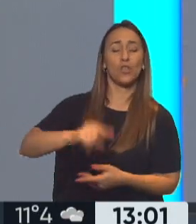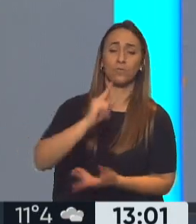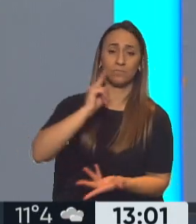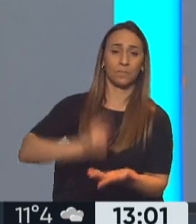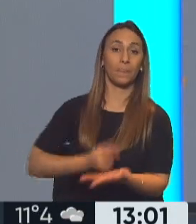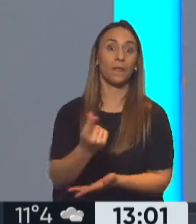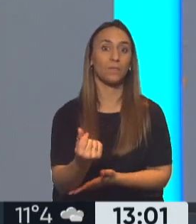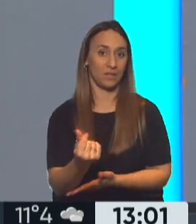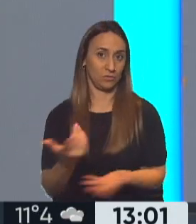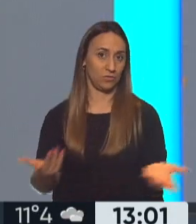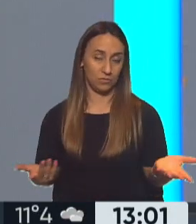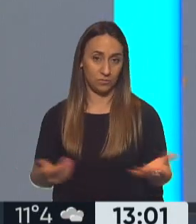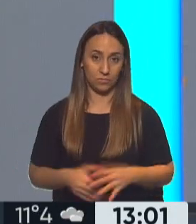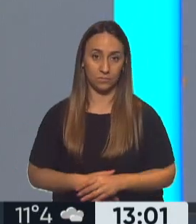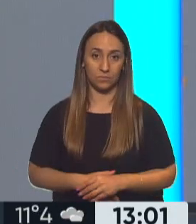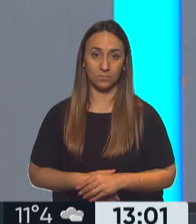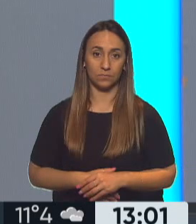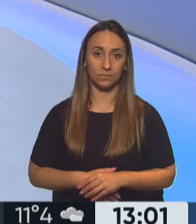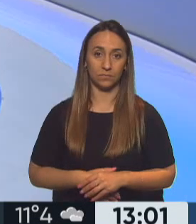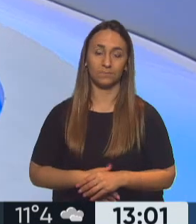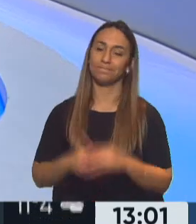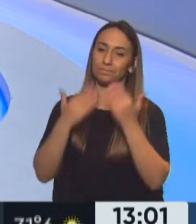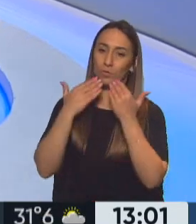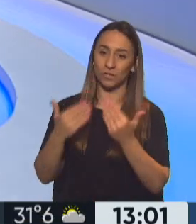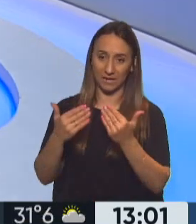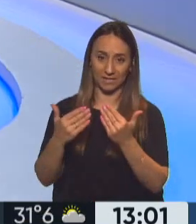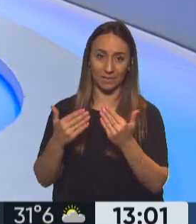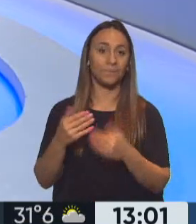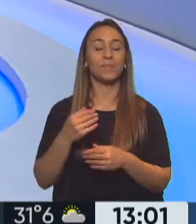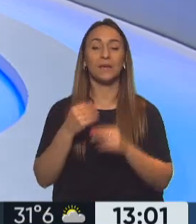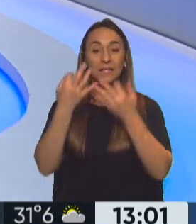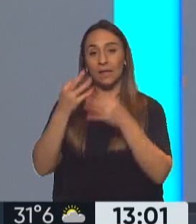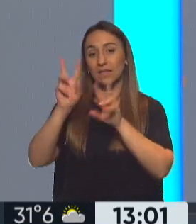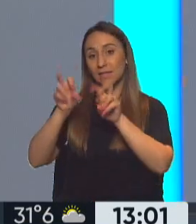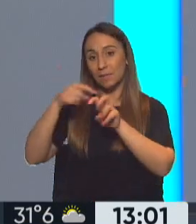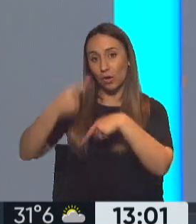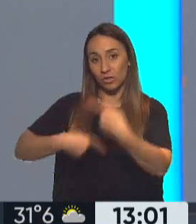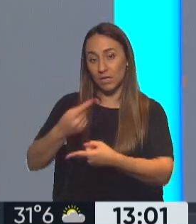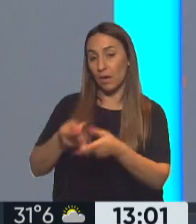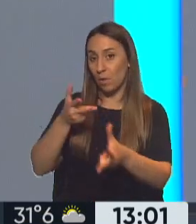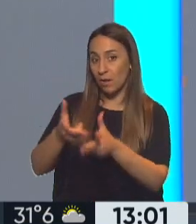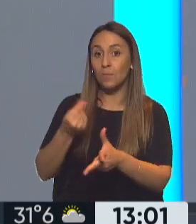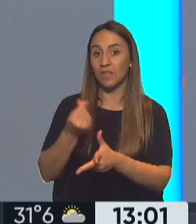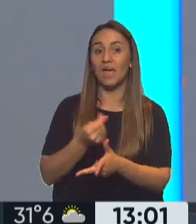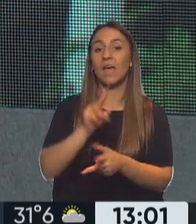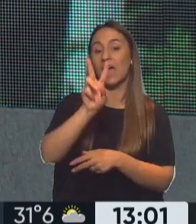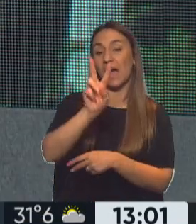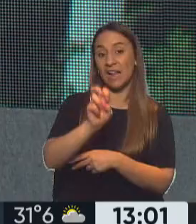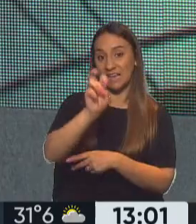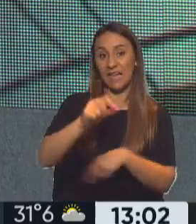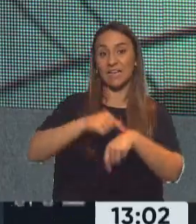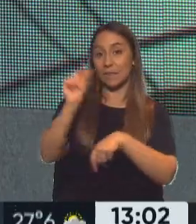de raíz para atacar el problema que estamos teniendo. Diego, te agradecemos muchísimo. Vamos a seguir hablando de este tema porque los alquileres temporarios también son un problema,